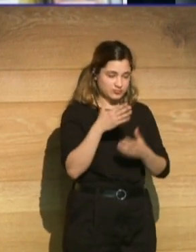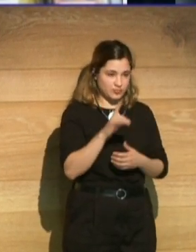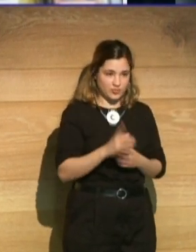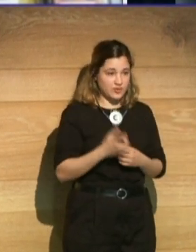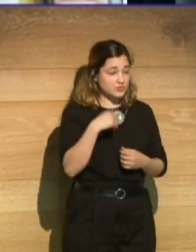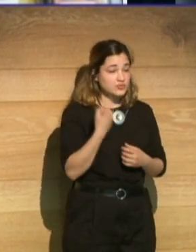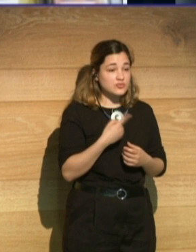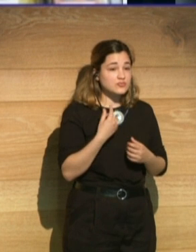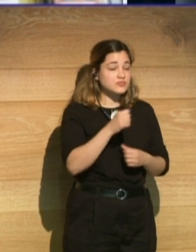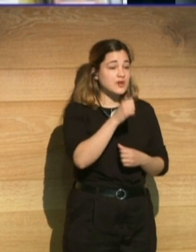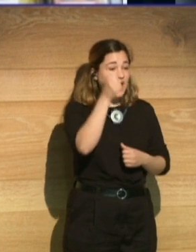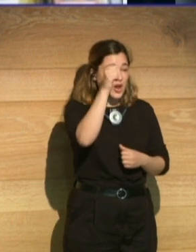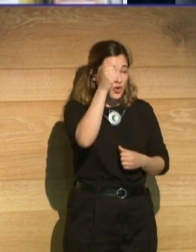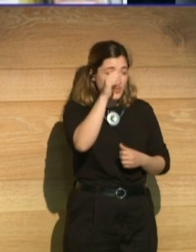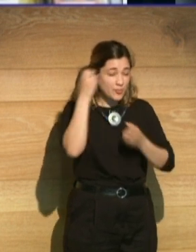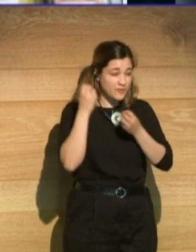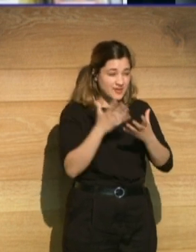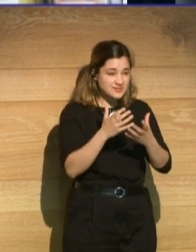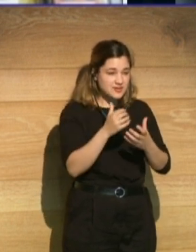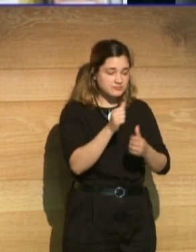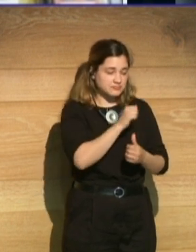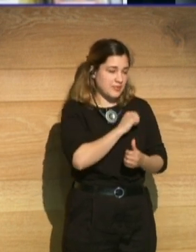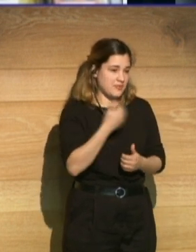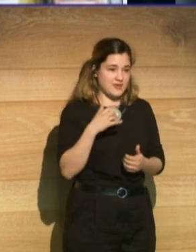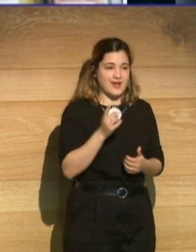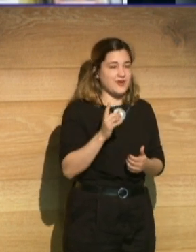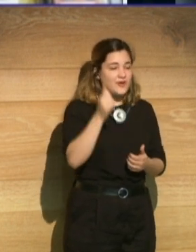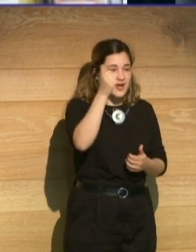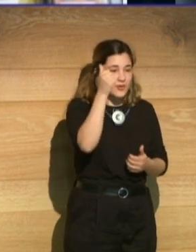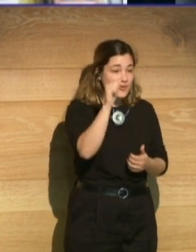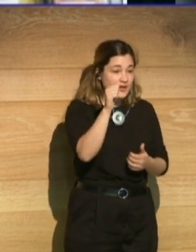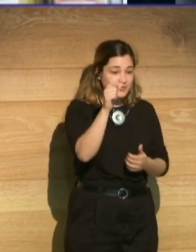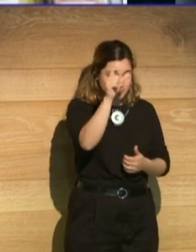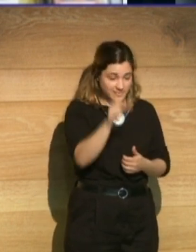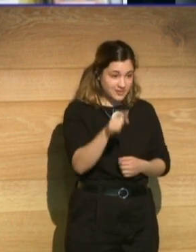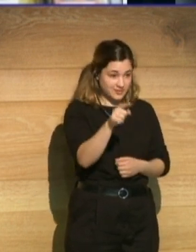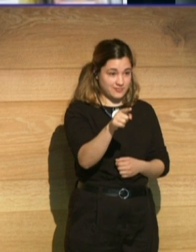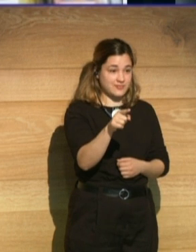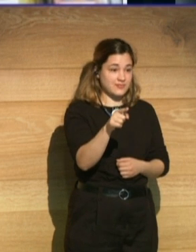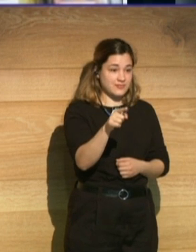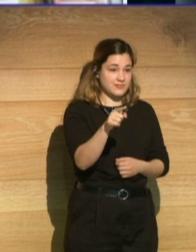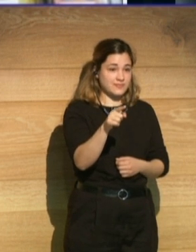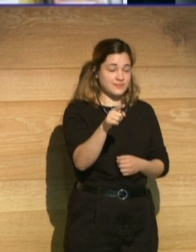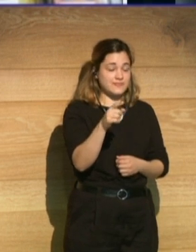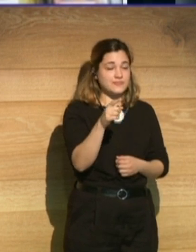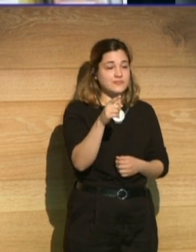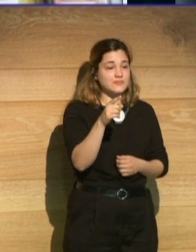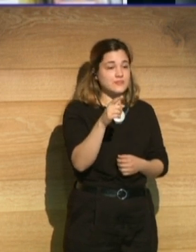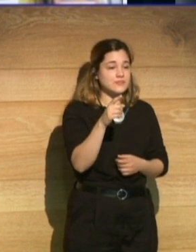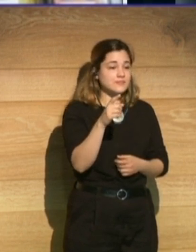de esperar al hombre de la providencia, un hombre solo al que se le atribuyen, una serie